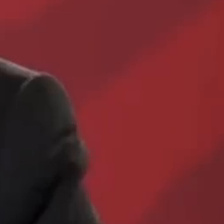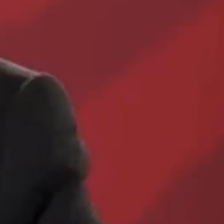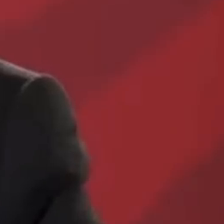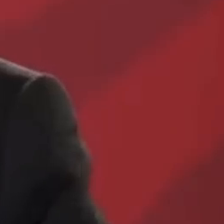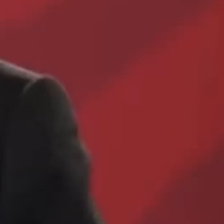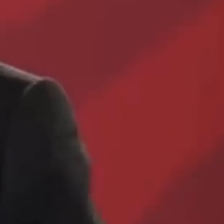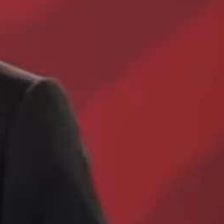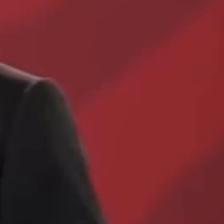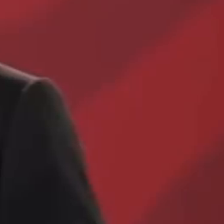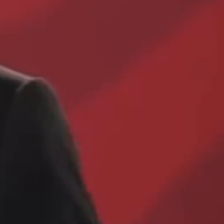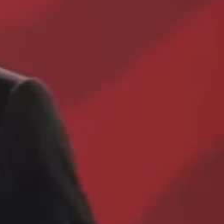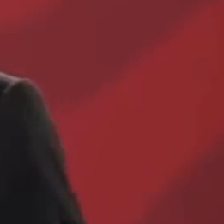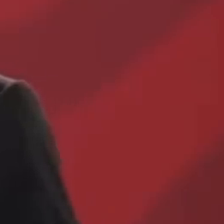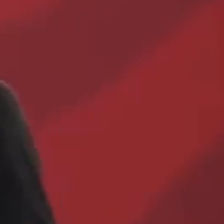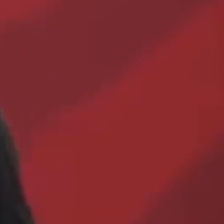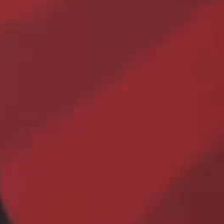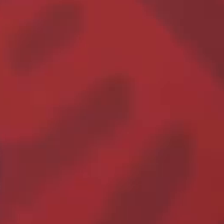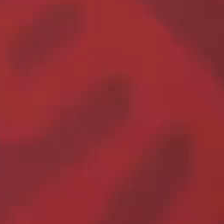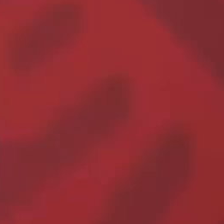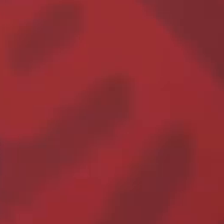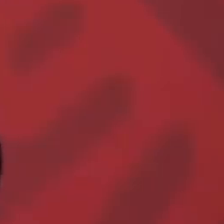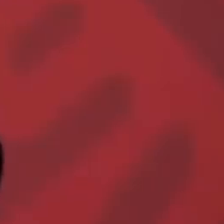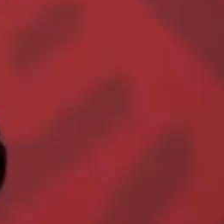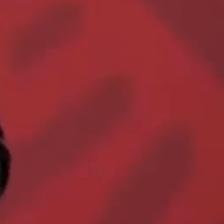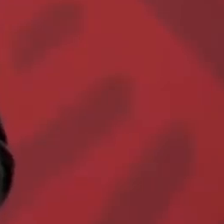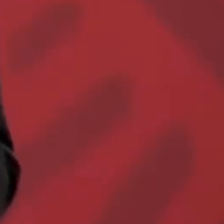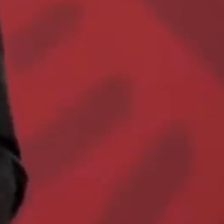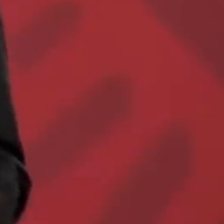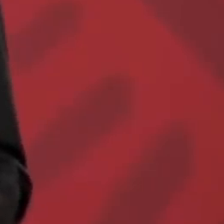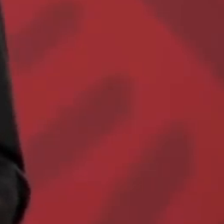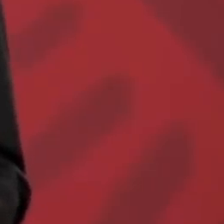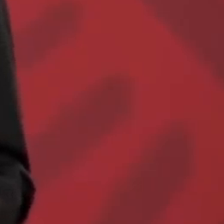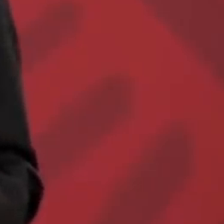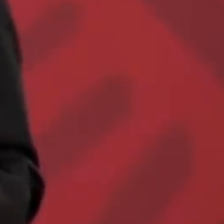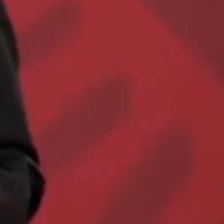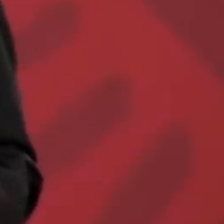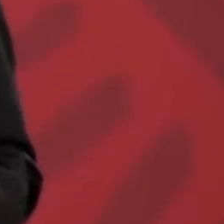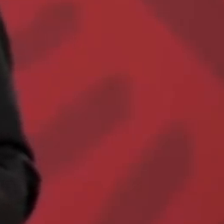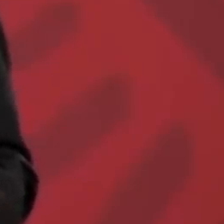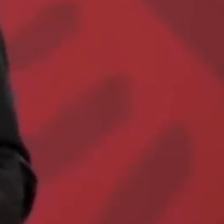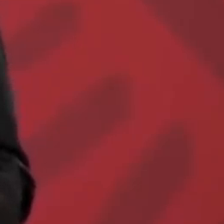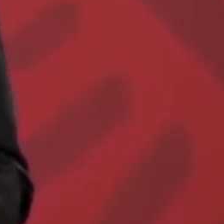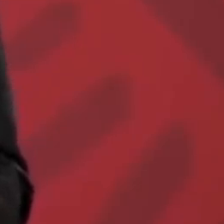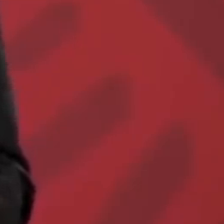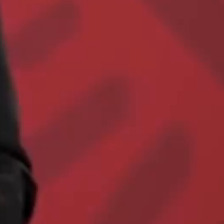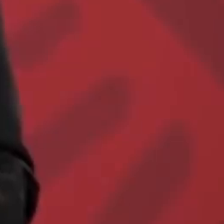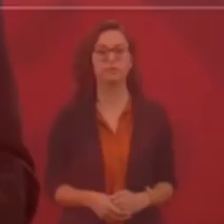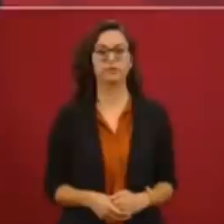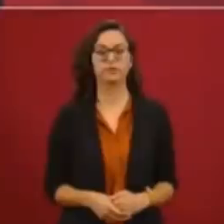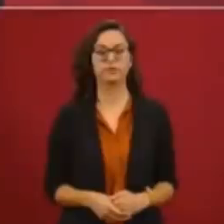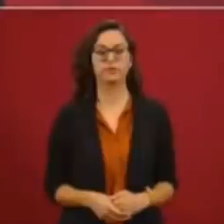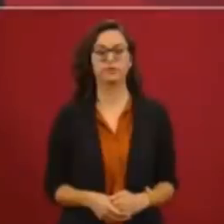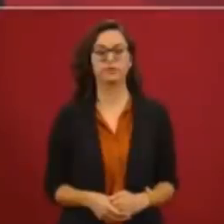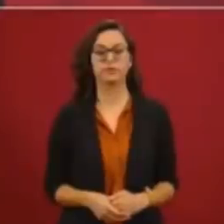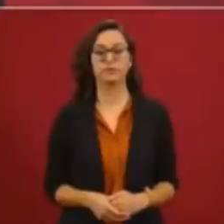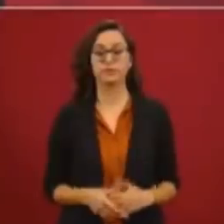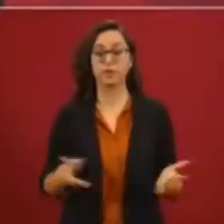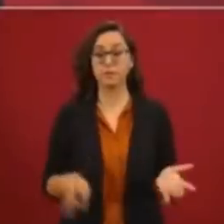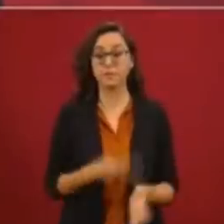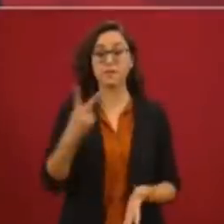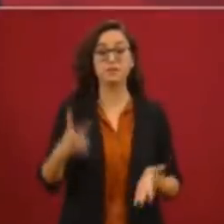con tanto rigor y señalamiento